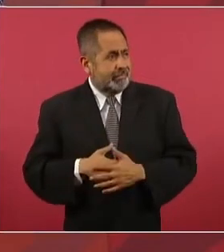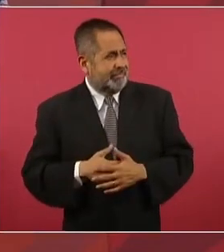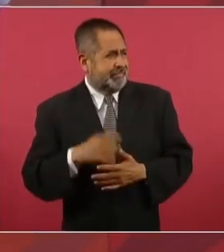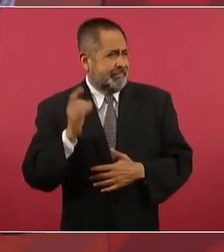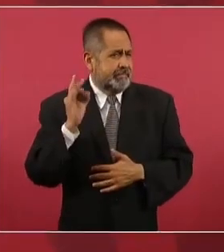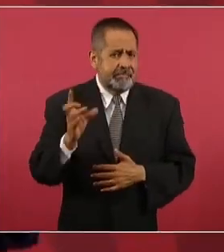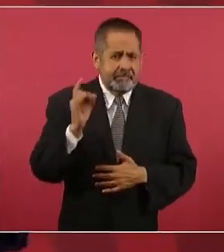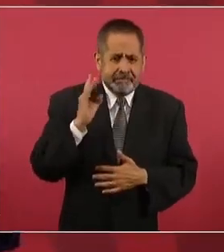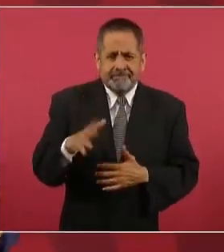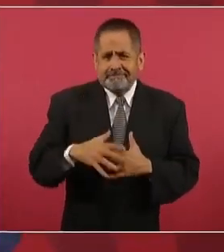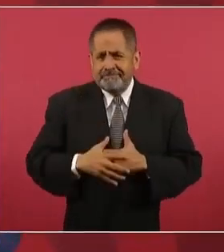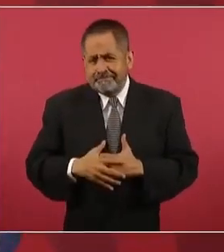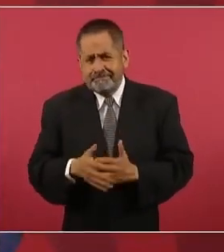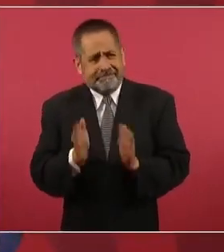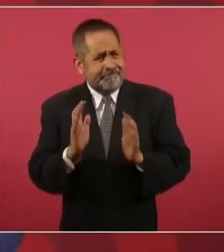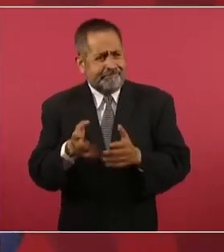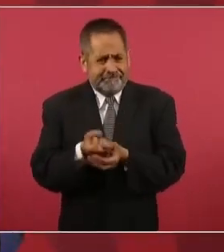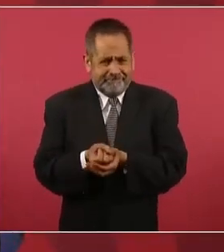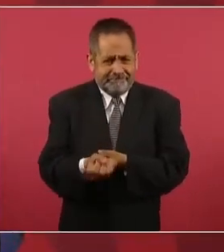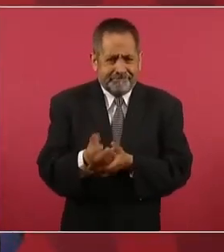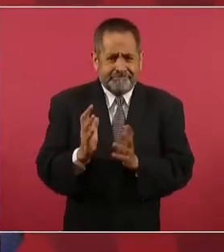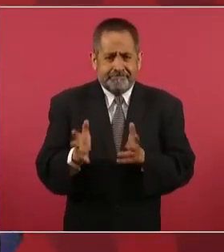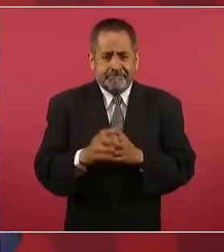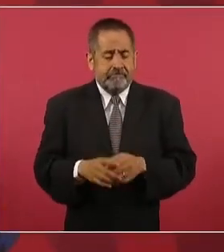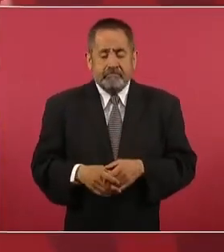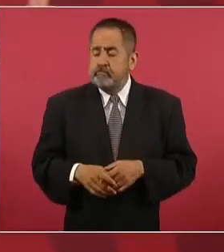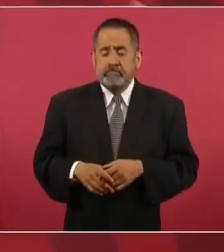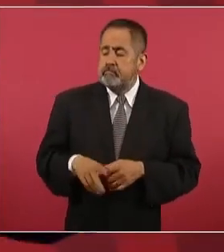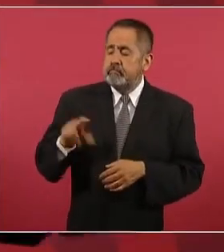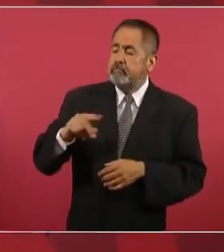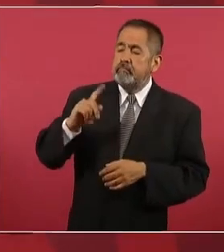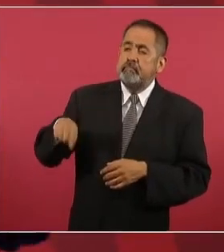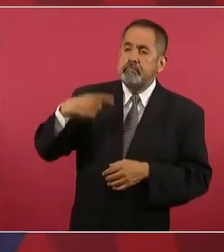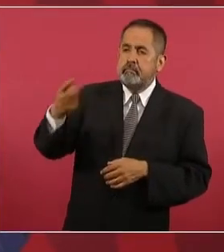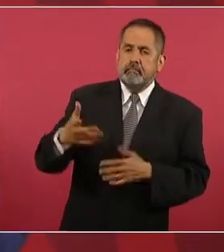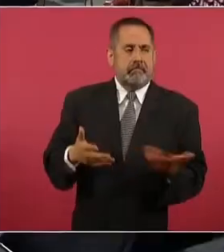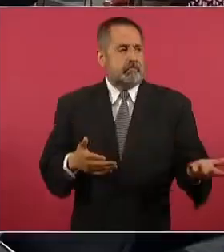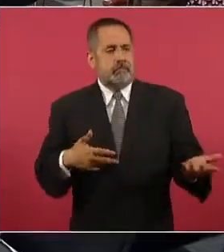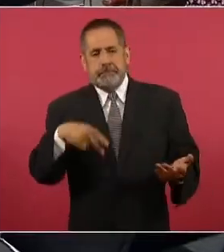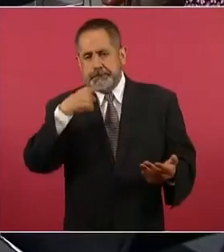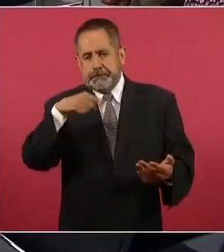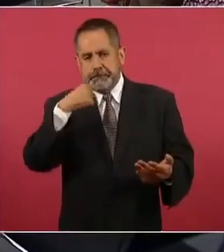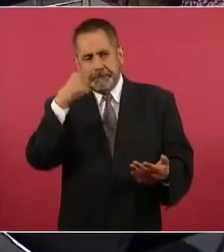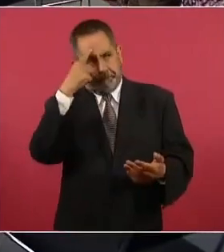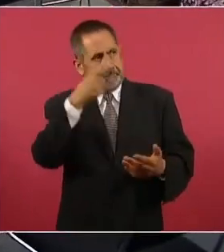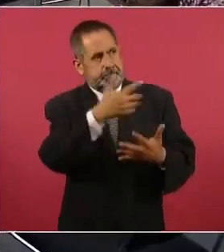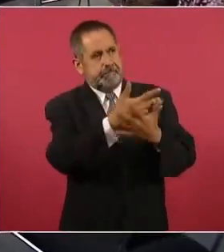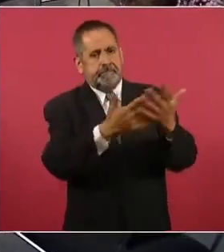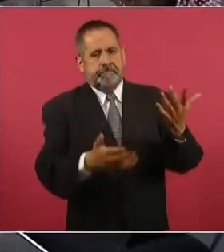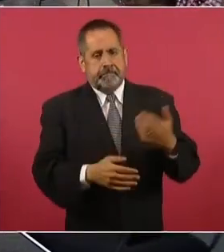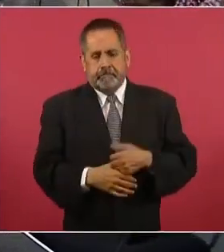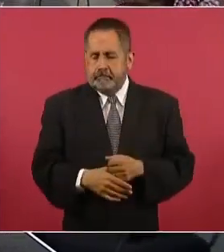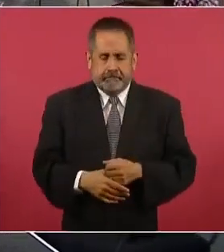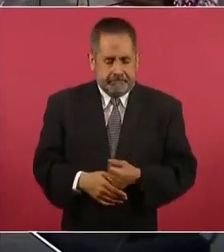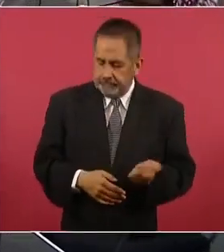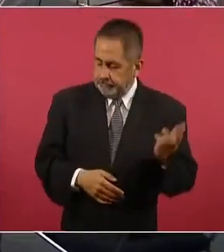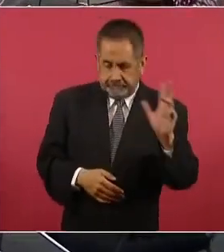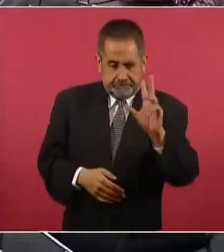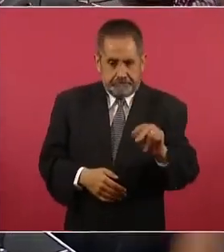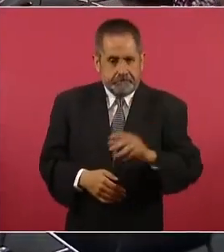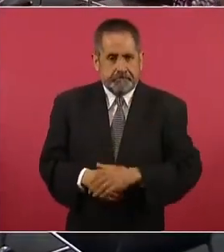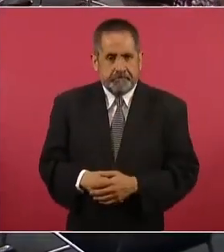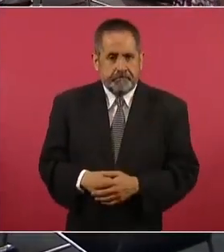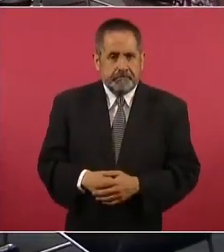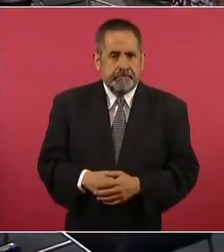esté sintiendo de que tiene que dar a luz, No, todavía